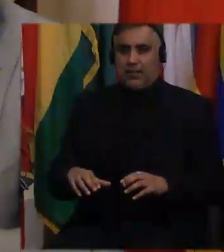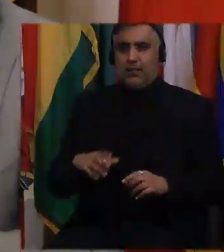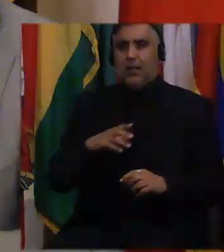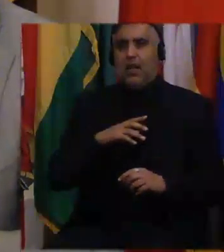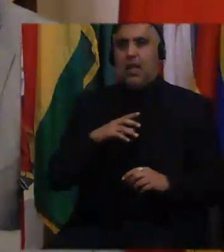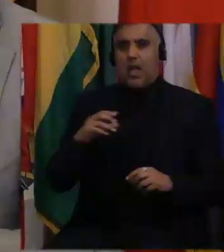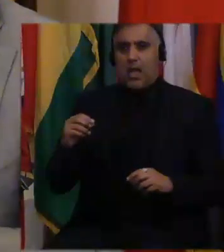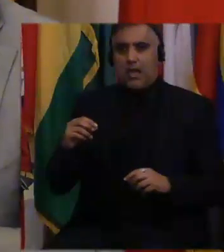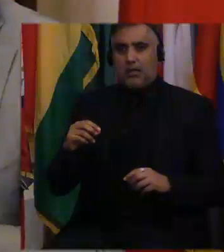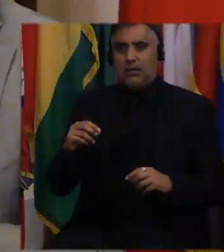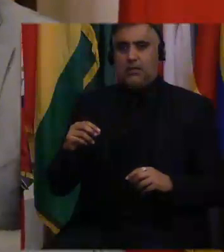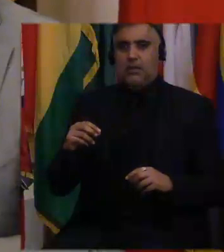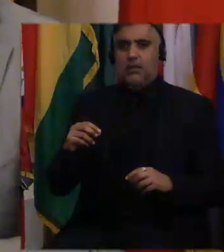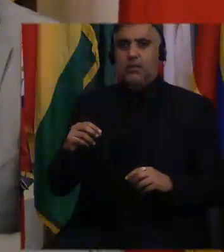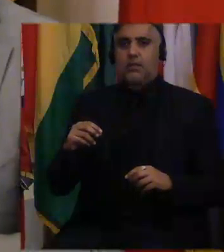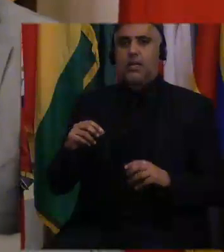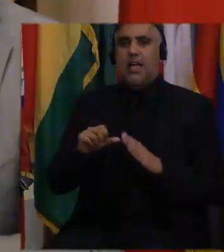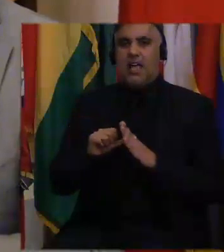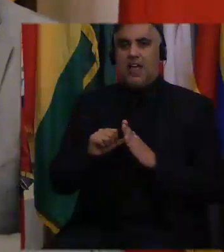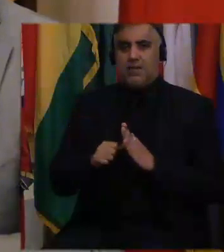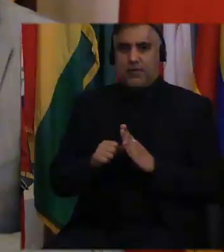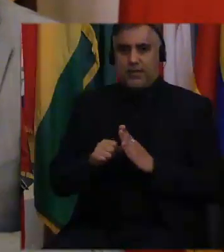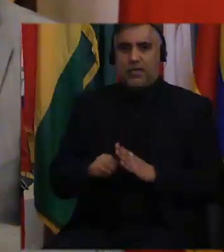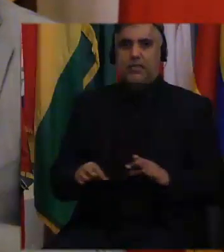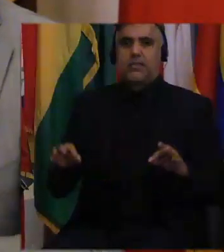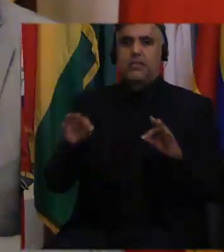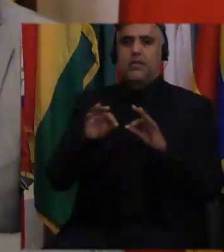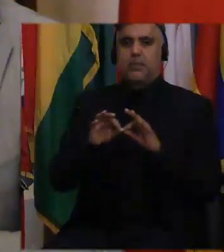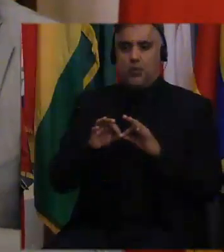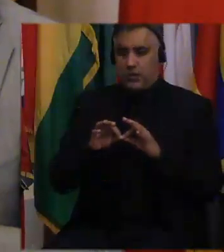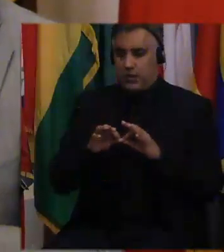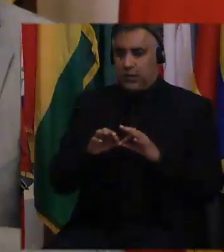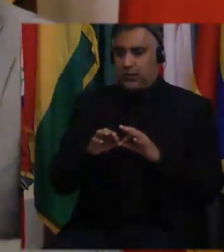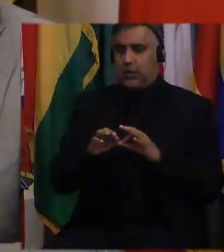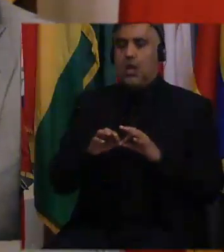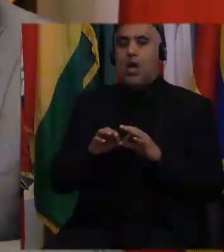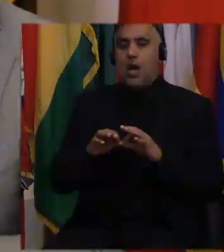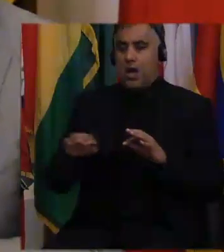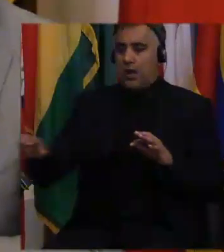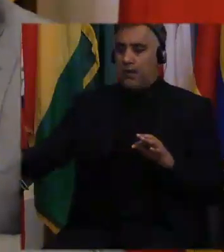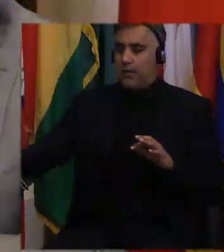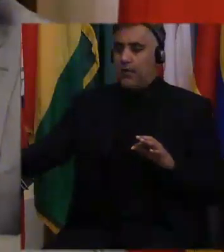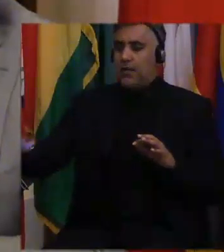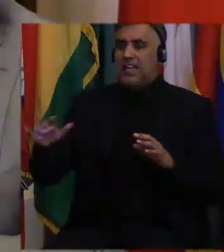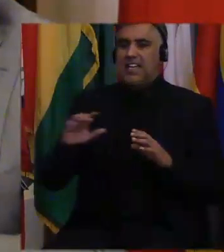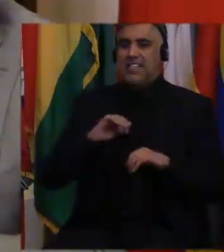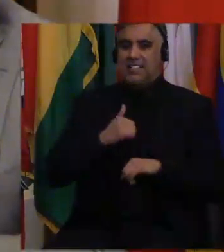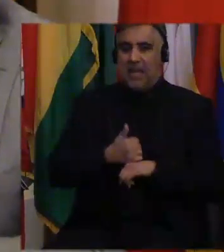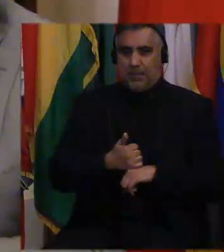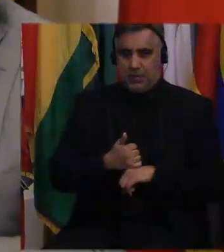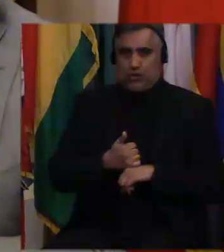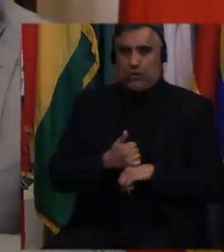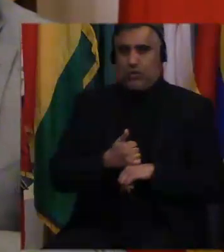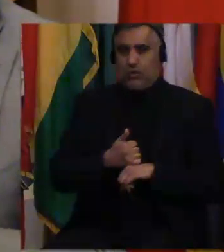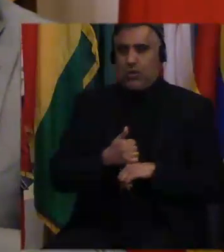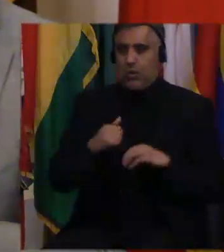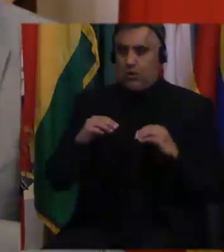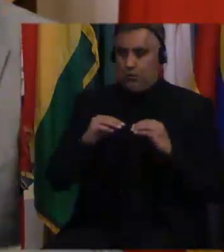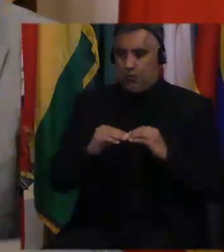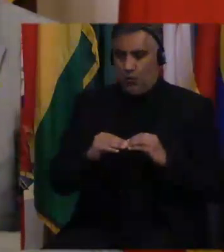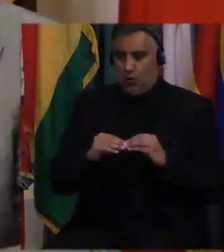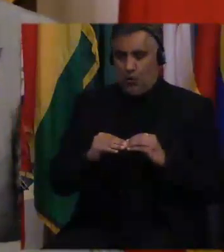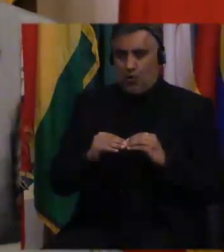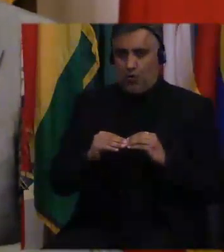y enfatizar la importancia de establecer de manera cada vez más creciente